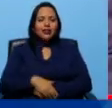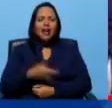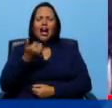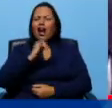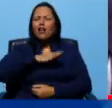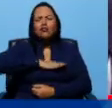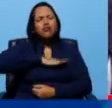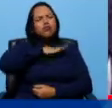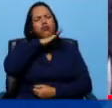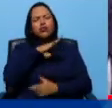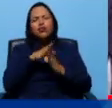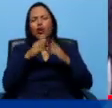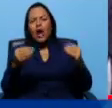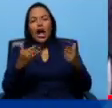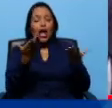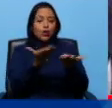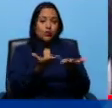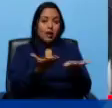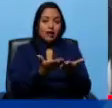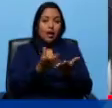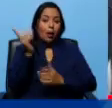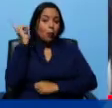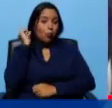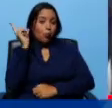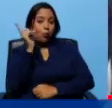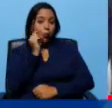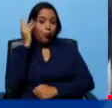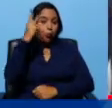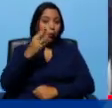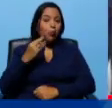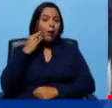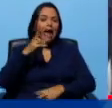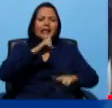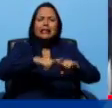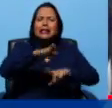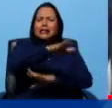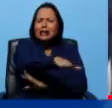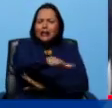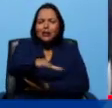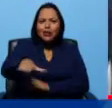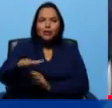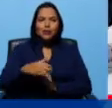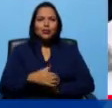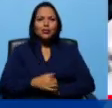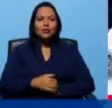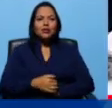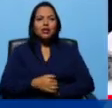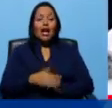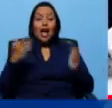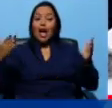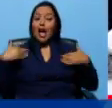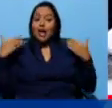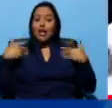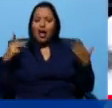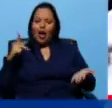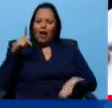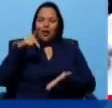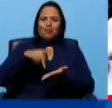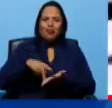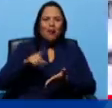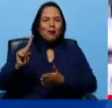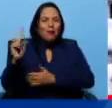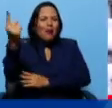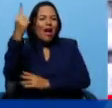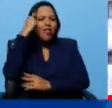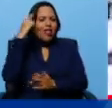tenemos a todos nuestros muchachos y muchachas, nuestros niños, pues con la alegría que llegaron a las escuelas.